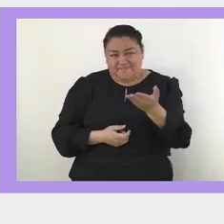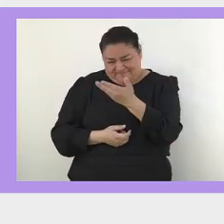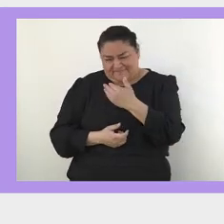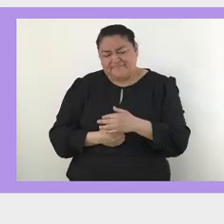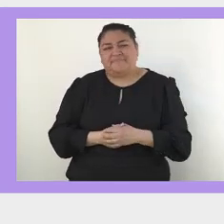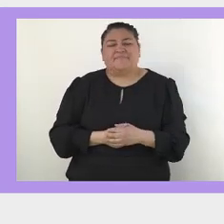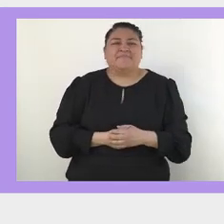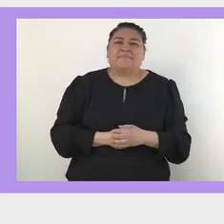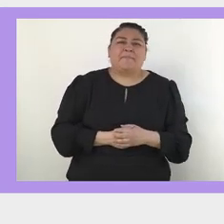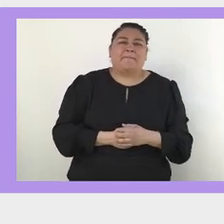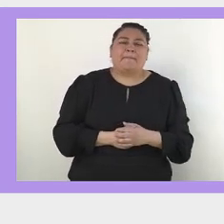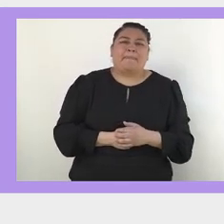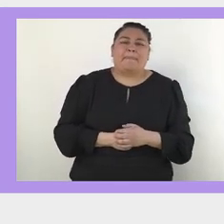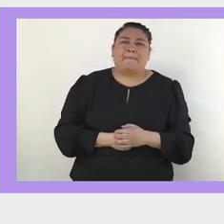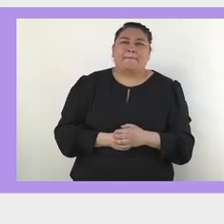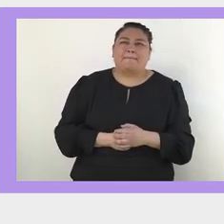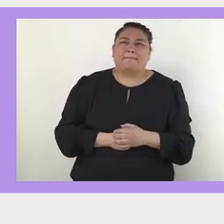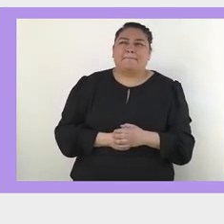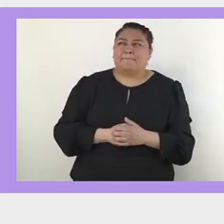Hola